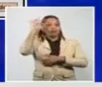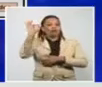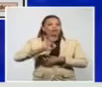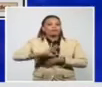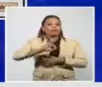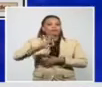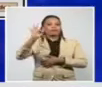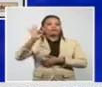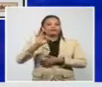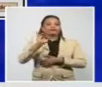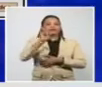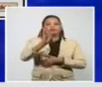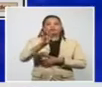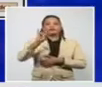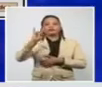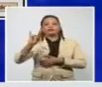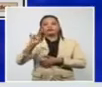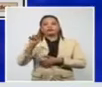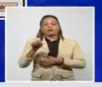de